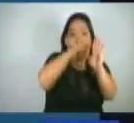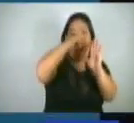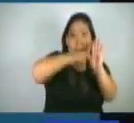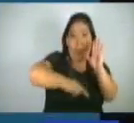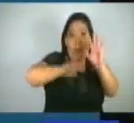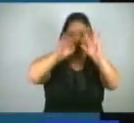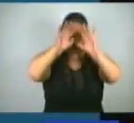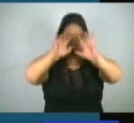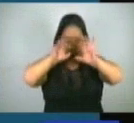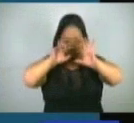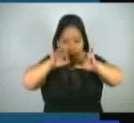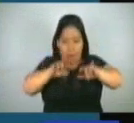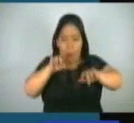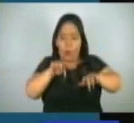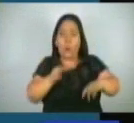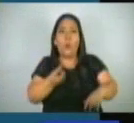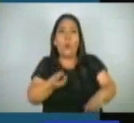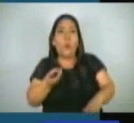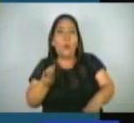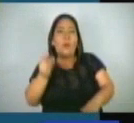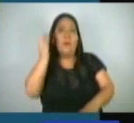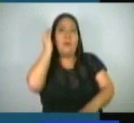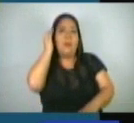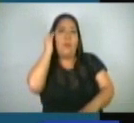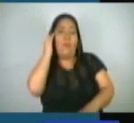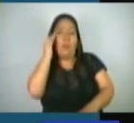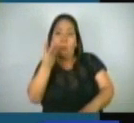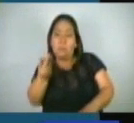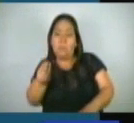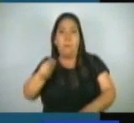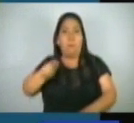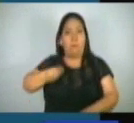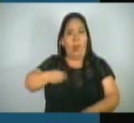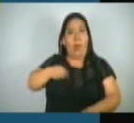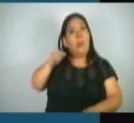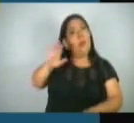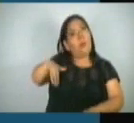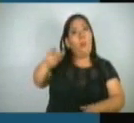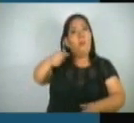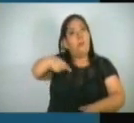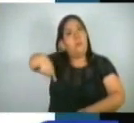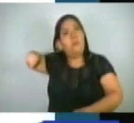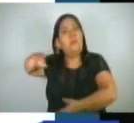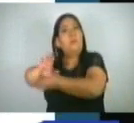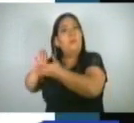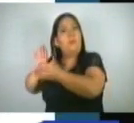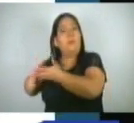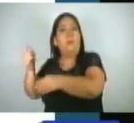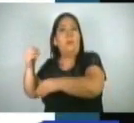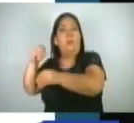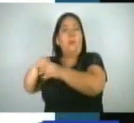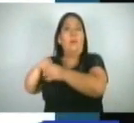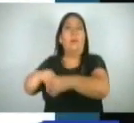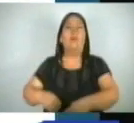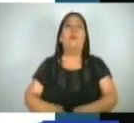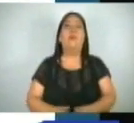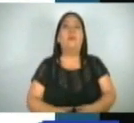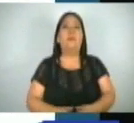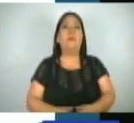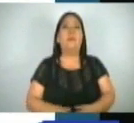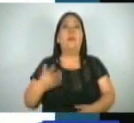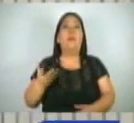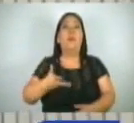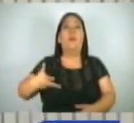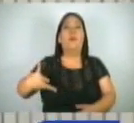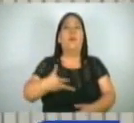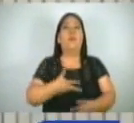web para obtener un número de identificación de pago único y acudir a una sucursal autorizada. Esperamos que la nueva plataforma, el